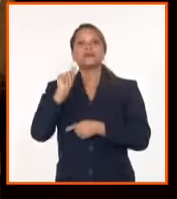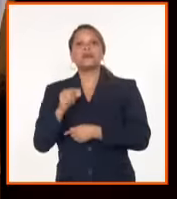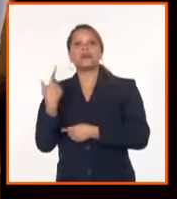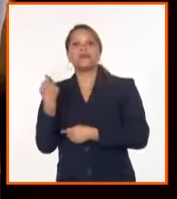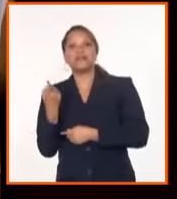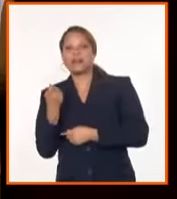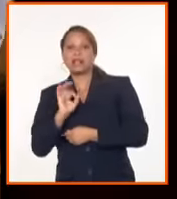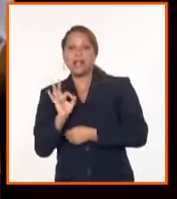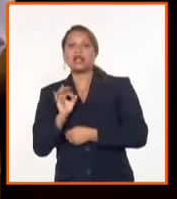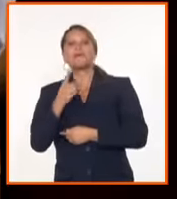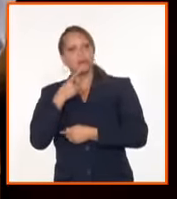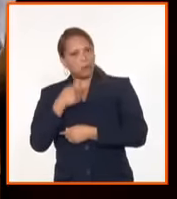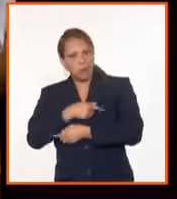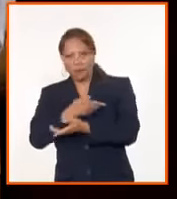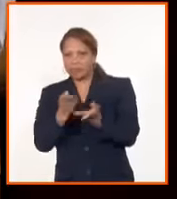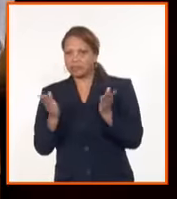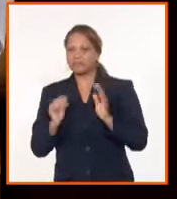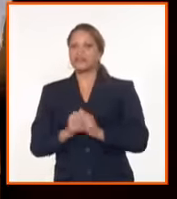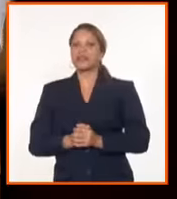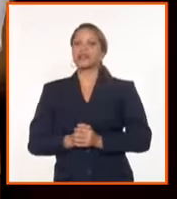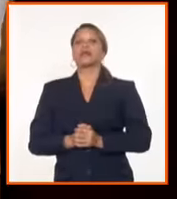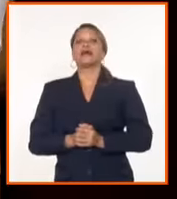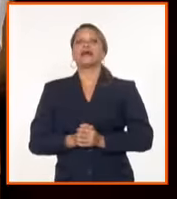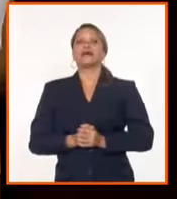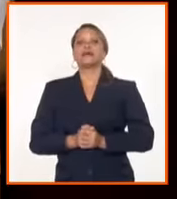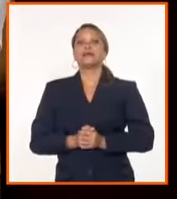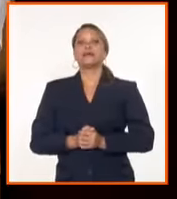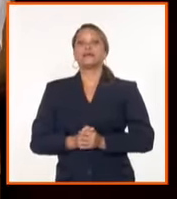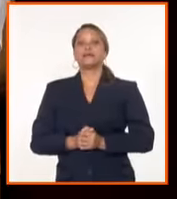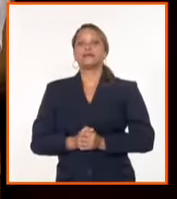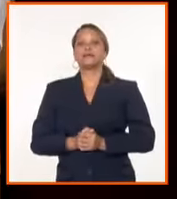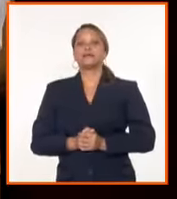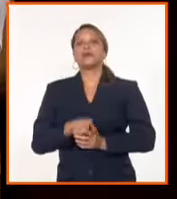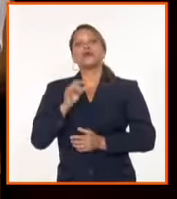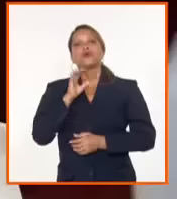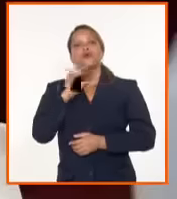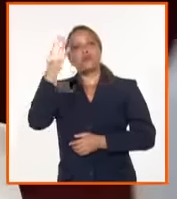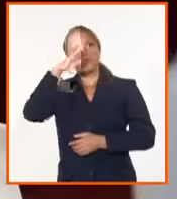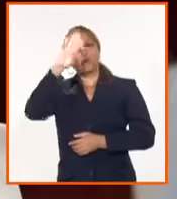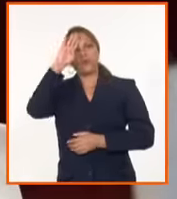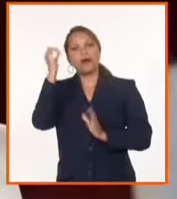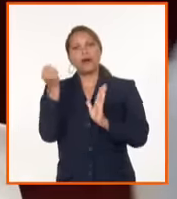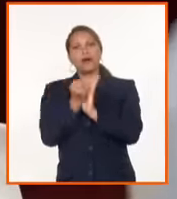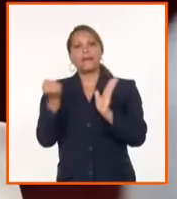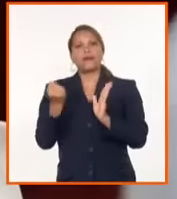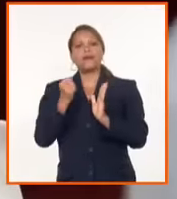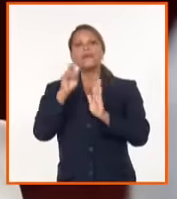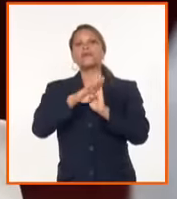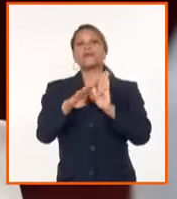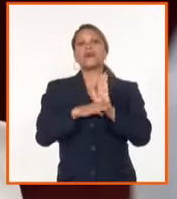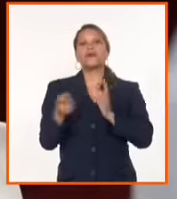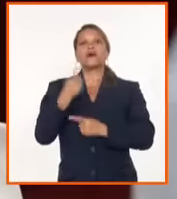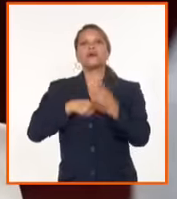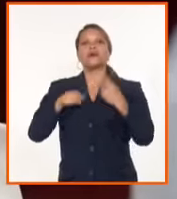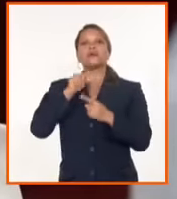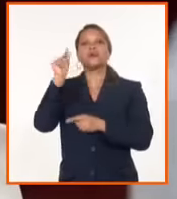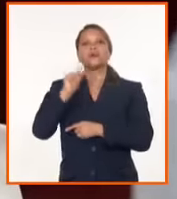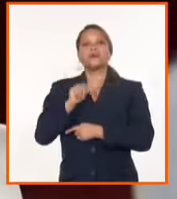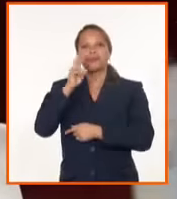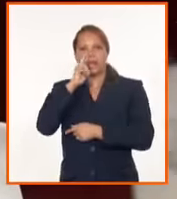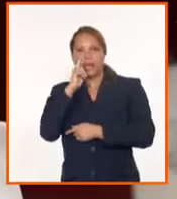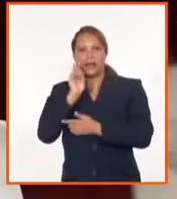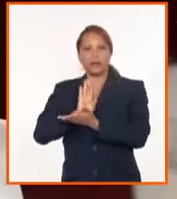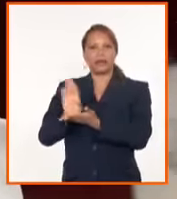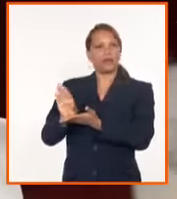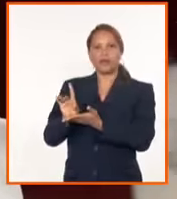Pero además, en medio de esta situación, el país aprobó un programa contra la discriminación racial. Eso no es atender una vulnerabilidad o a